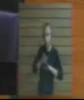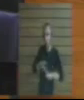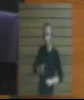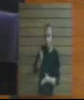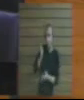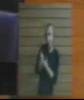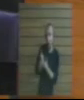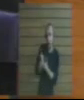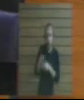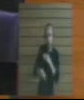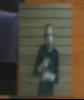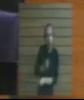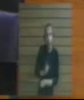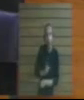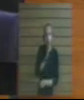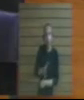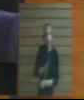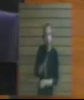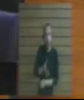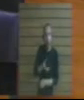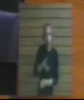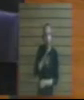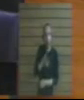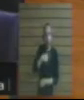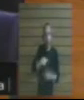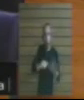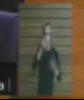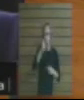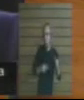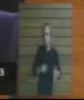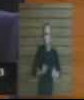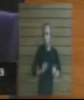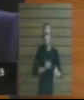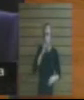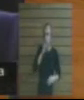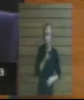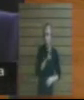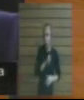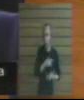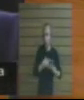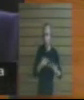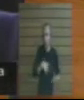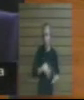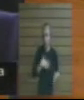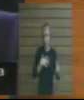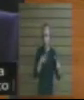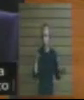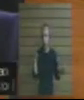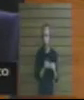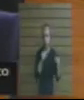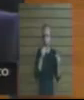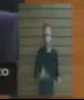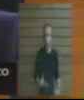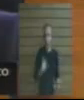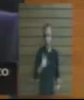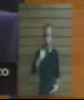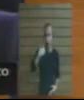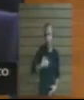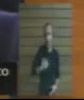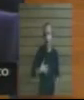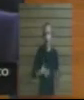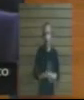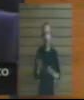¿Por qué? Porque querían cuadrar su presupuesto del año 2016. Esa es la realidad. Y no vengan aquí a vender ninguna